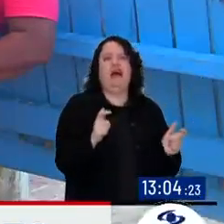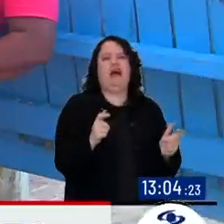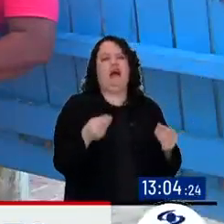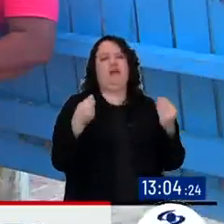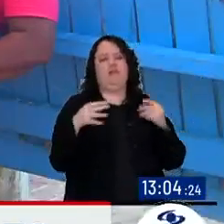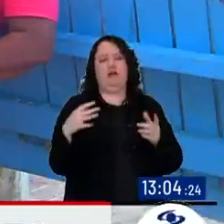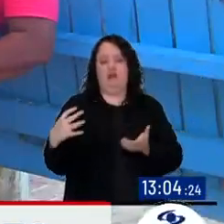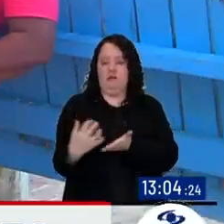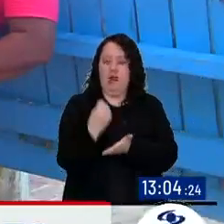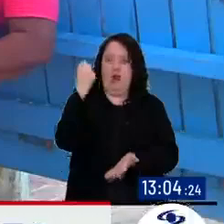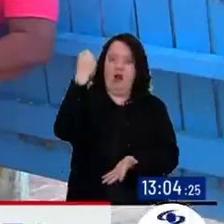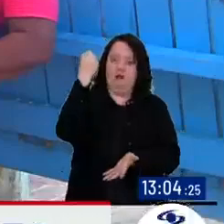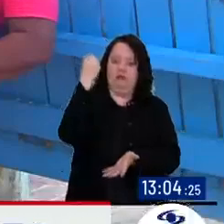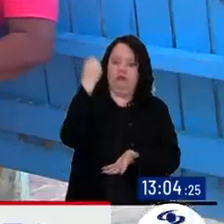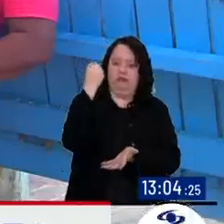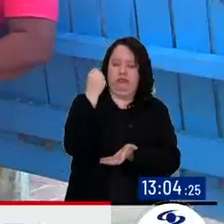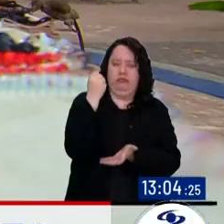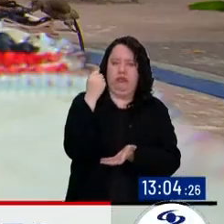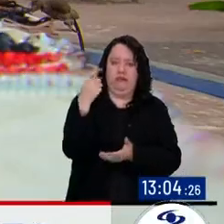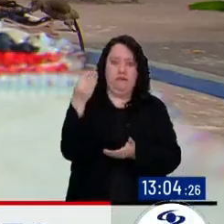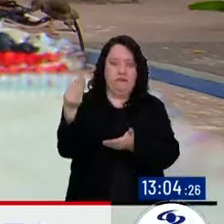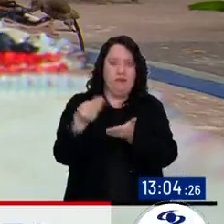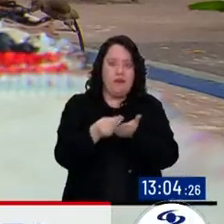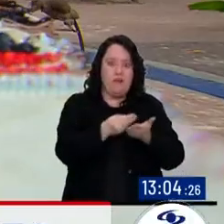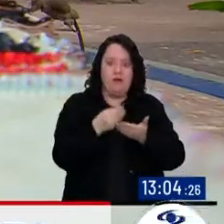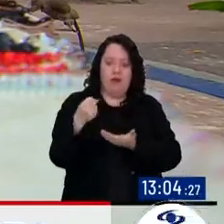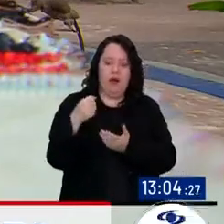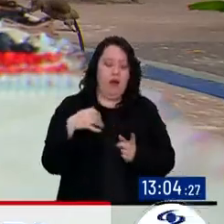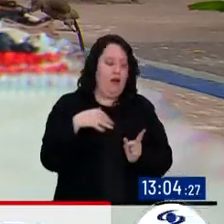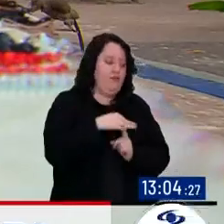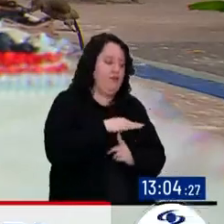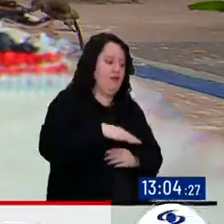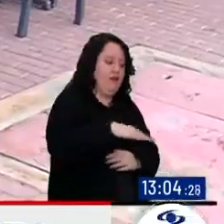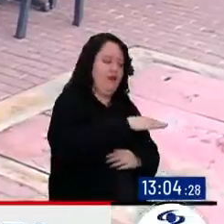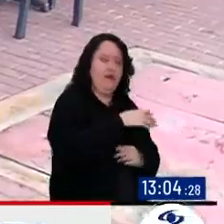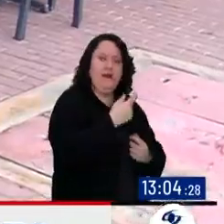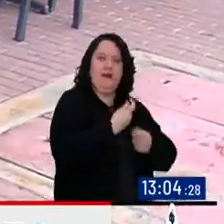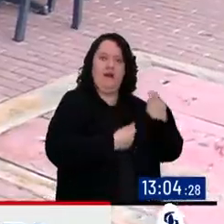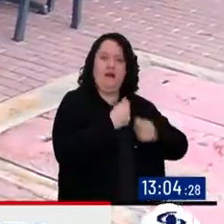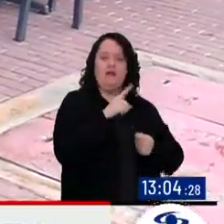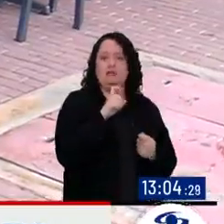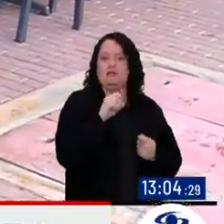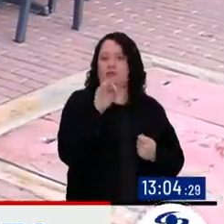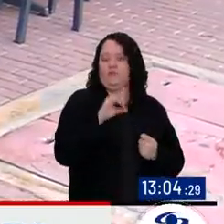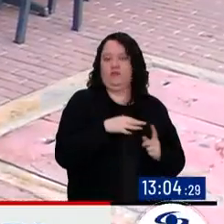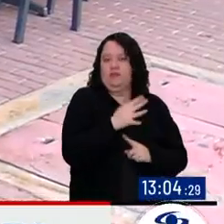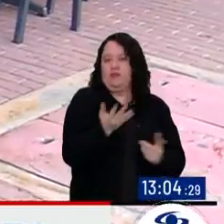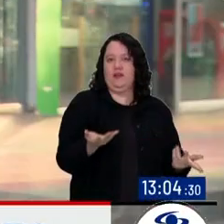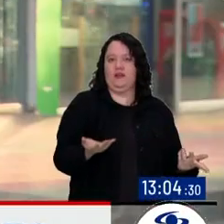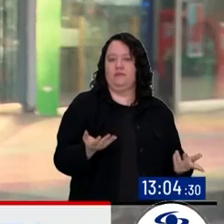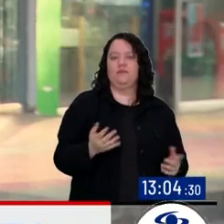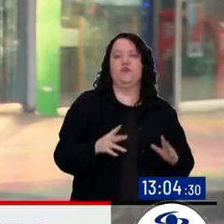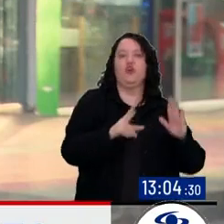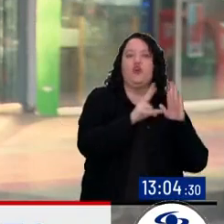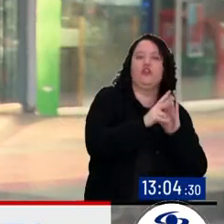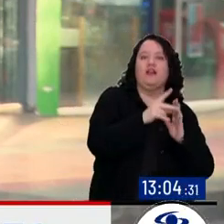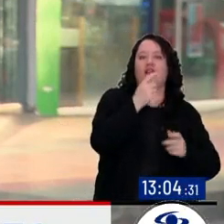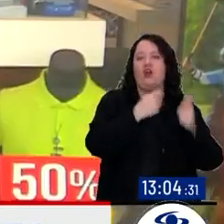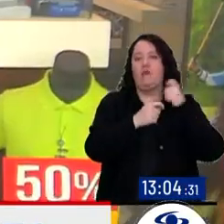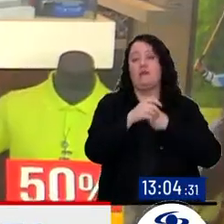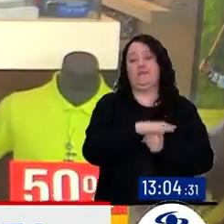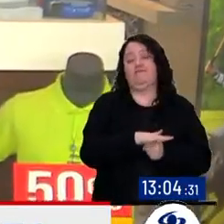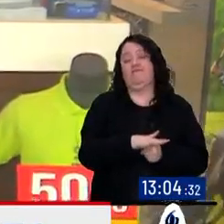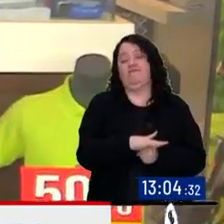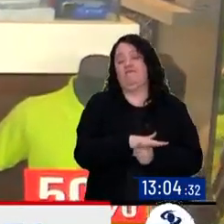los recursos que cada una de estas personas trae y lo que irradia en la economía del departamento en más de un 60%. La hotelería y el comercio están en